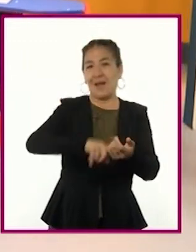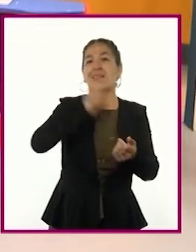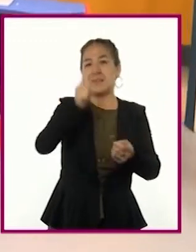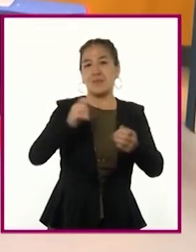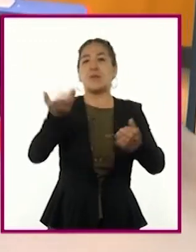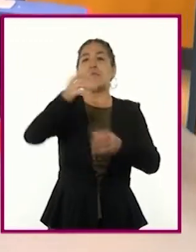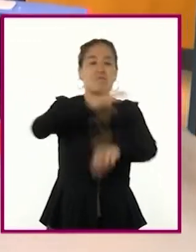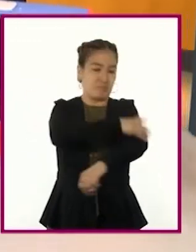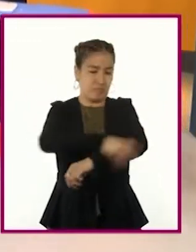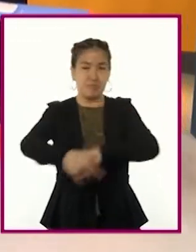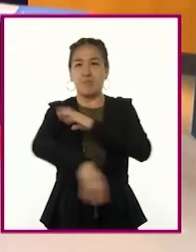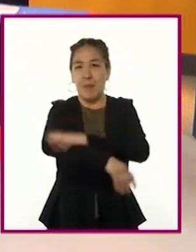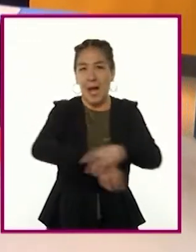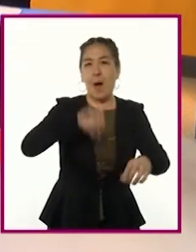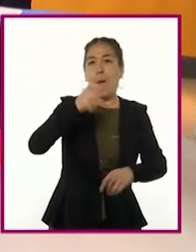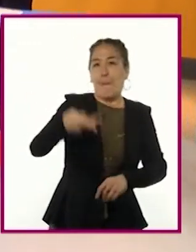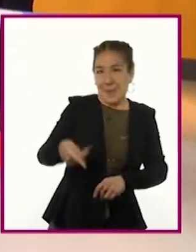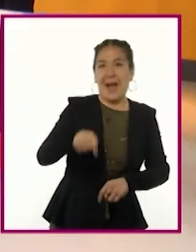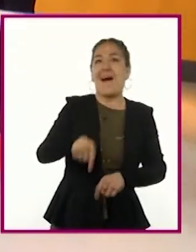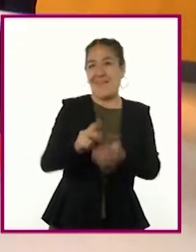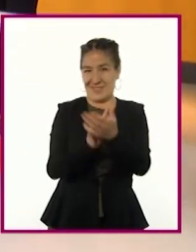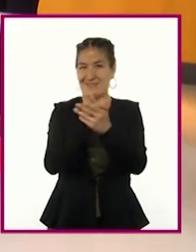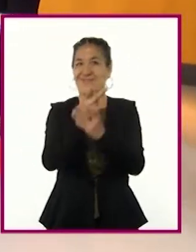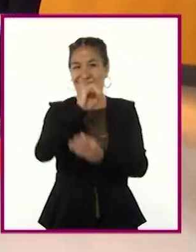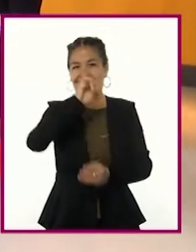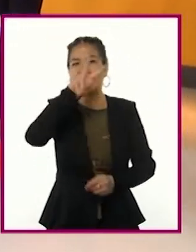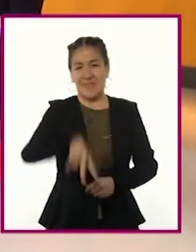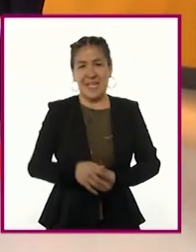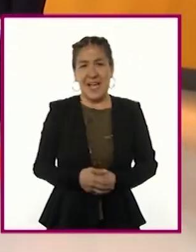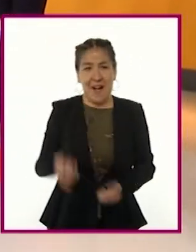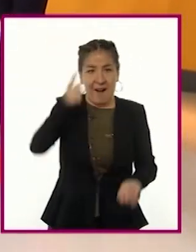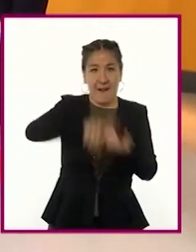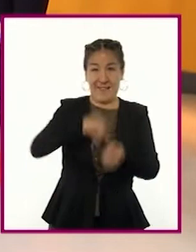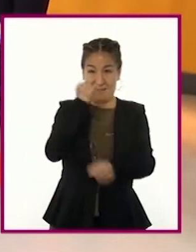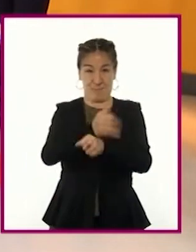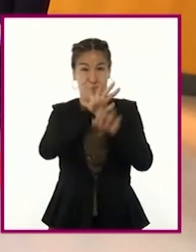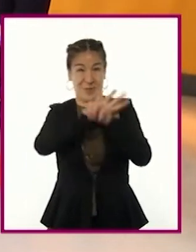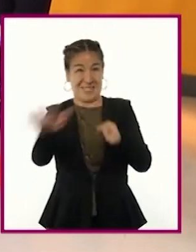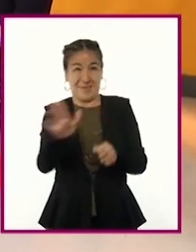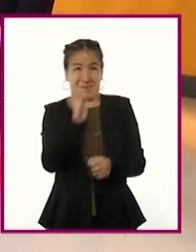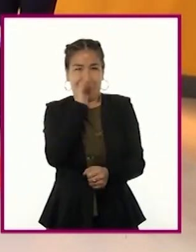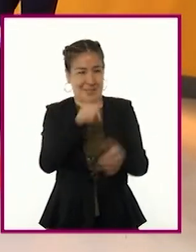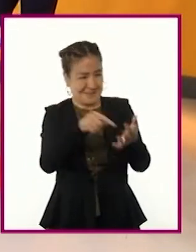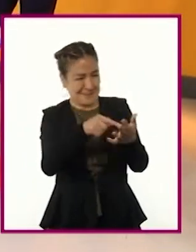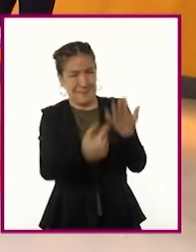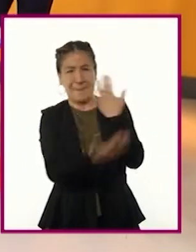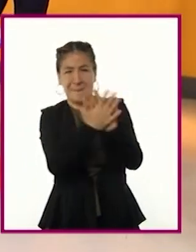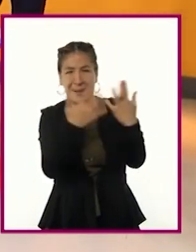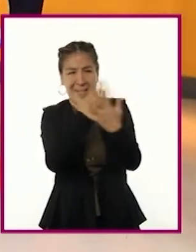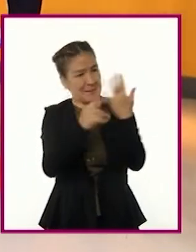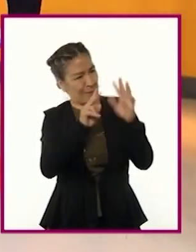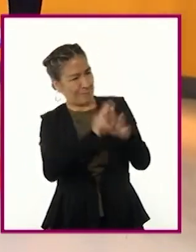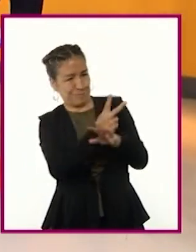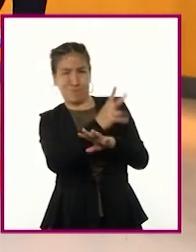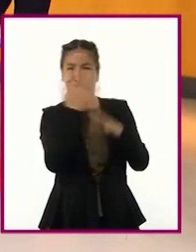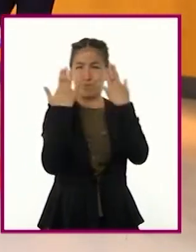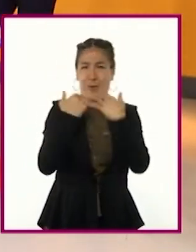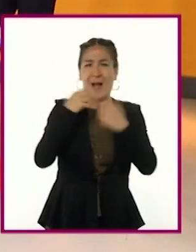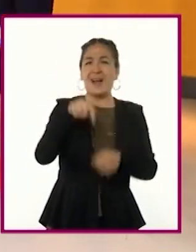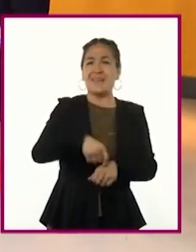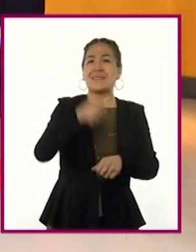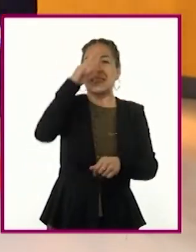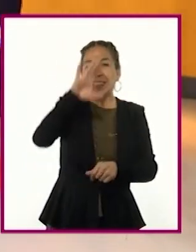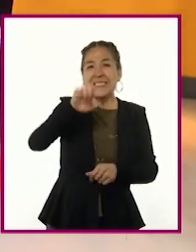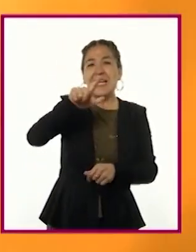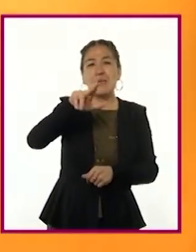en nuestros brazos o piernas. Es imposible ver crecer vellos en lugares donde no existen las células indicadas